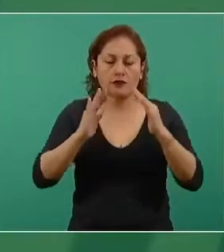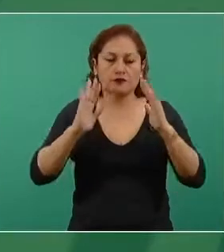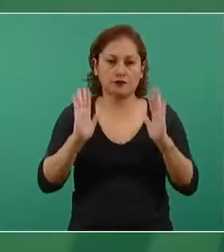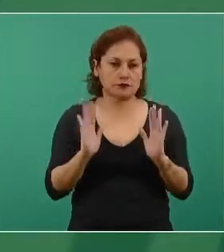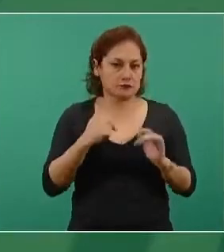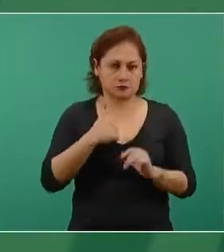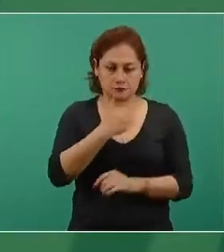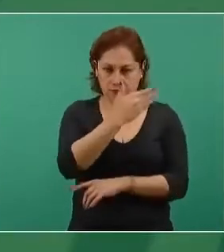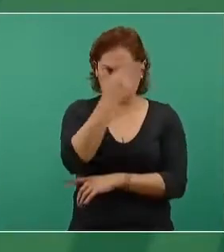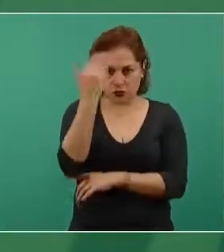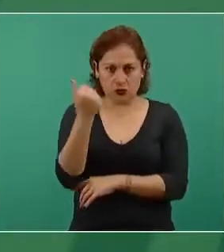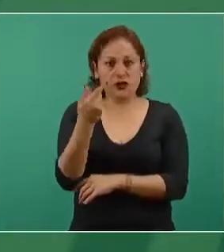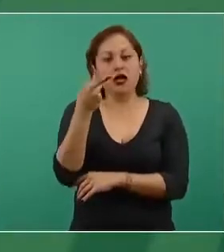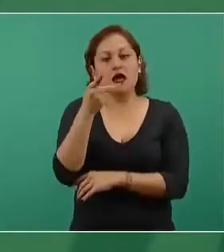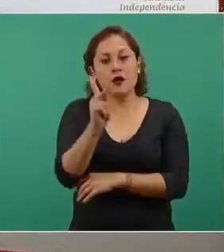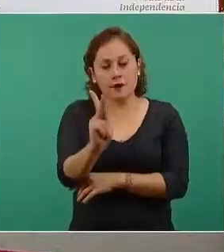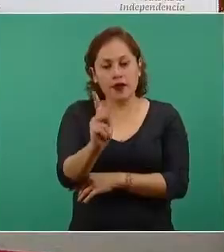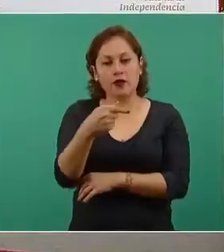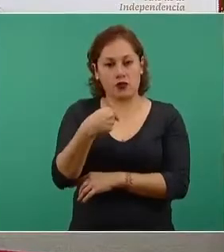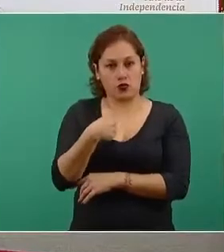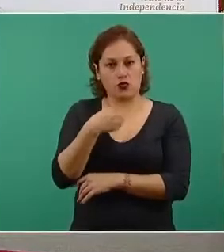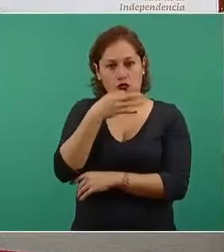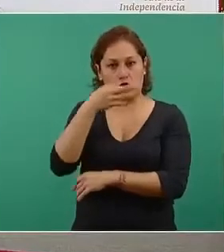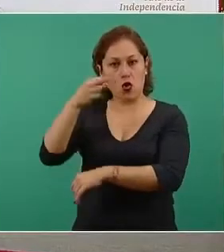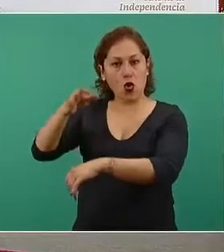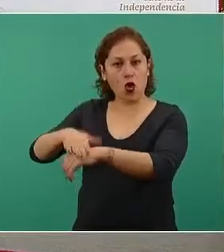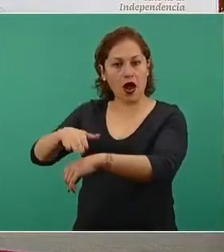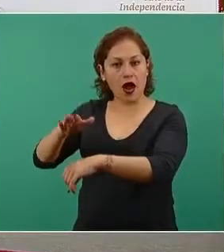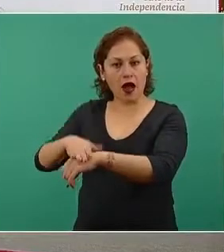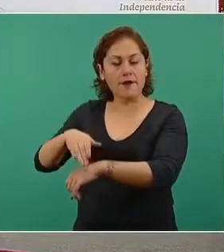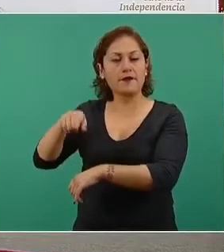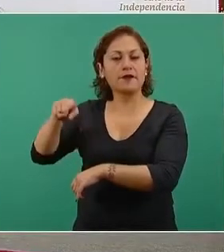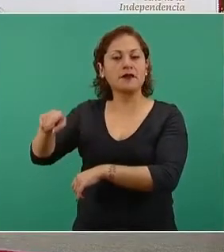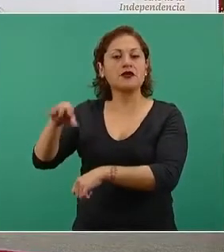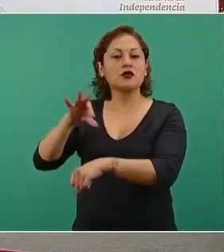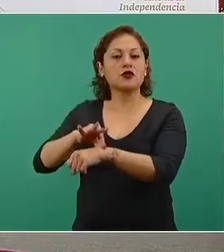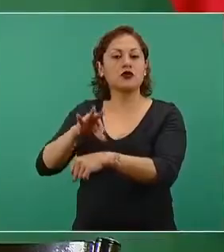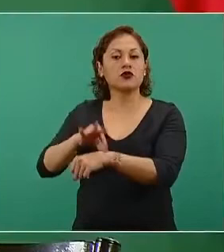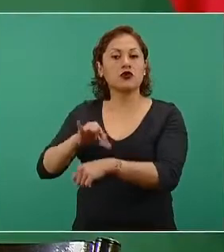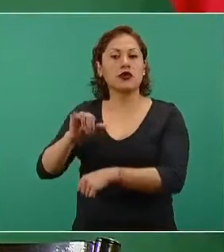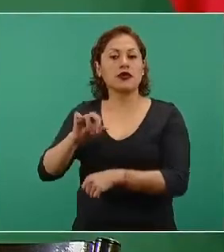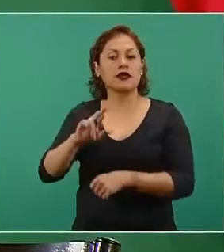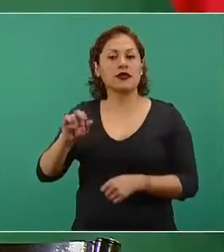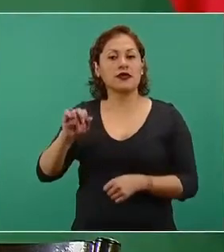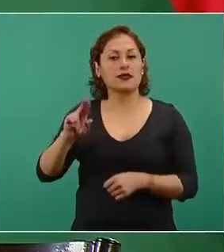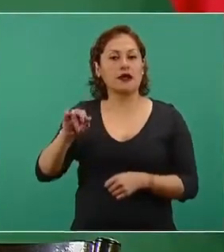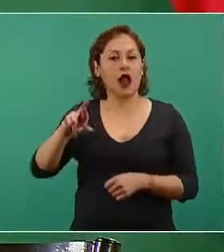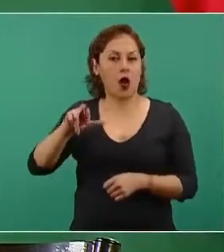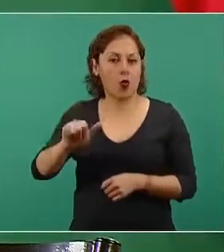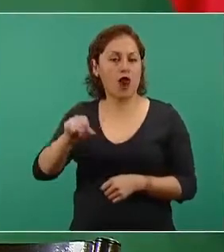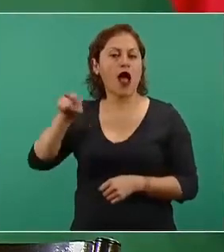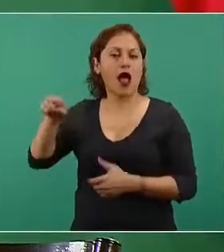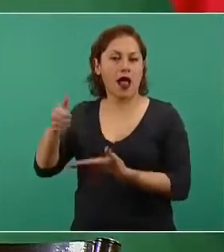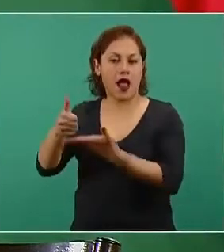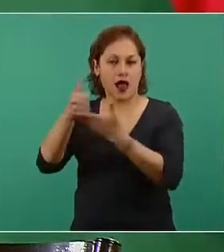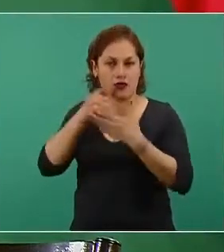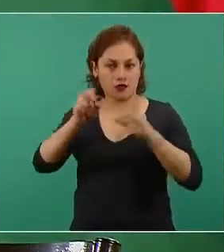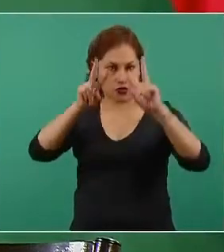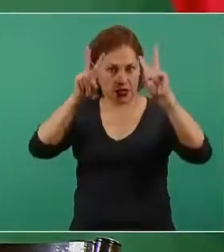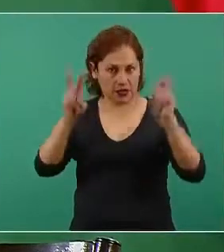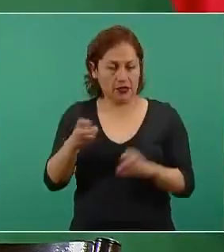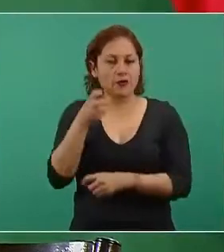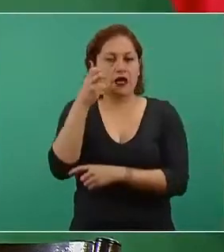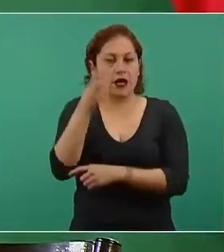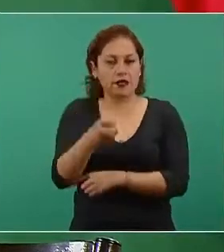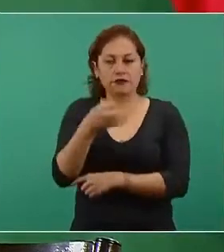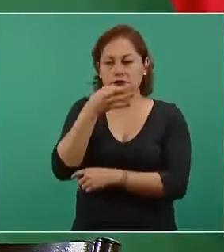mucho gusto lo comentaremos inclusive con el doctor Ruy López Ridaura, quien es nuestro enlace, para que podamos